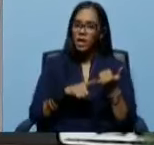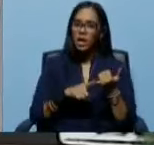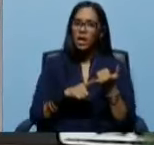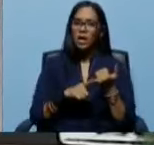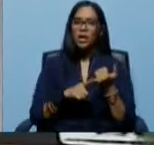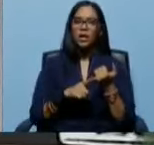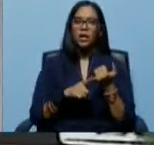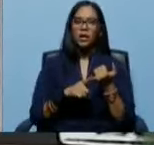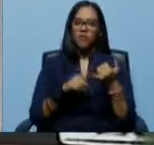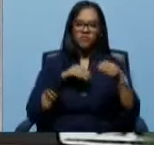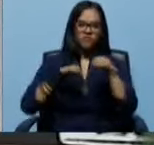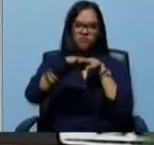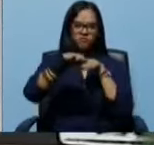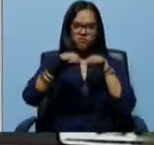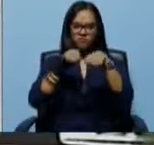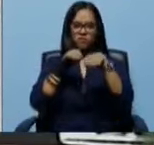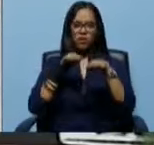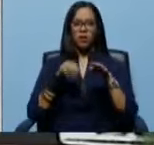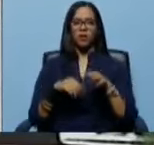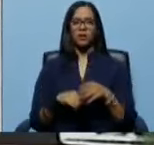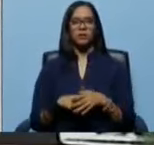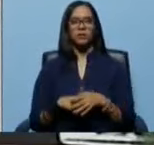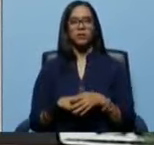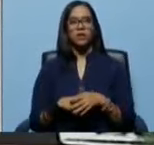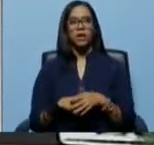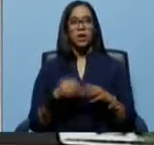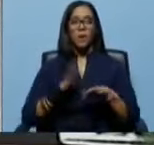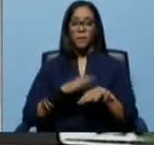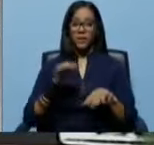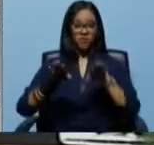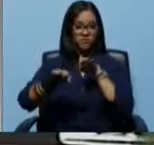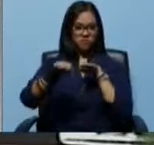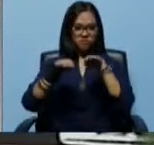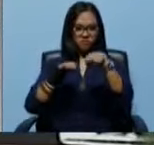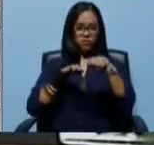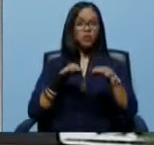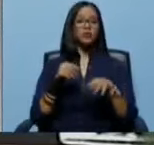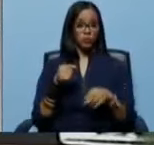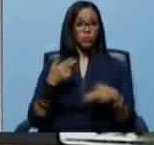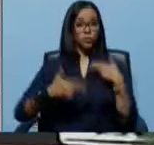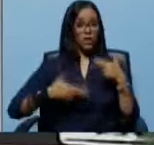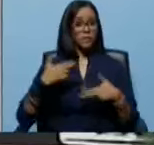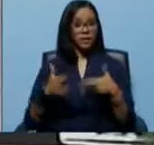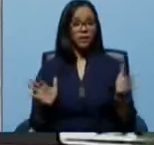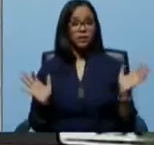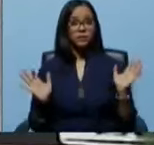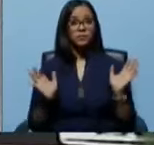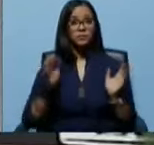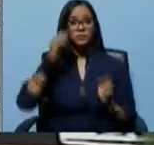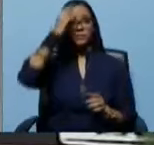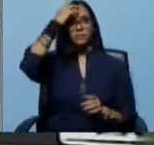por lo que pican, ¿cómo se llama? ¿Se pique, pues? Porque los que pican carro son los pillos.